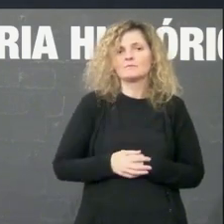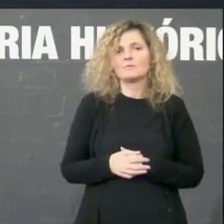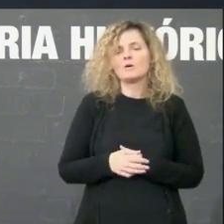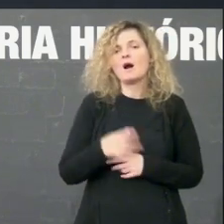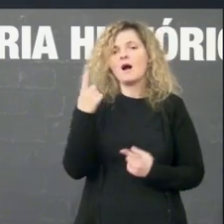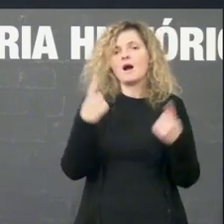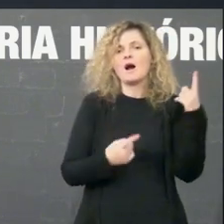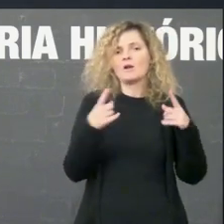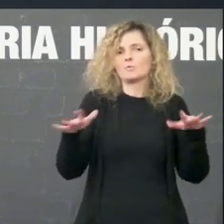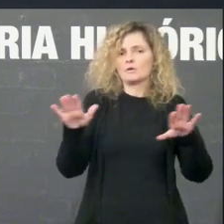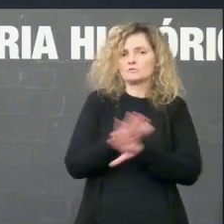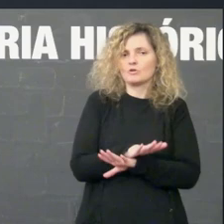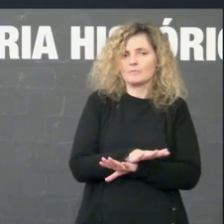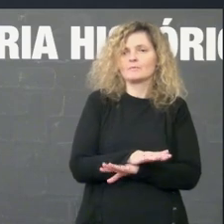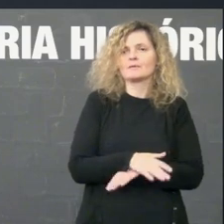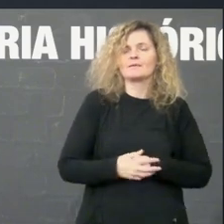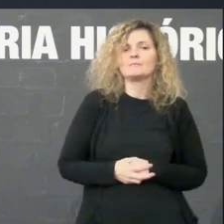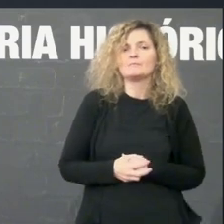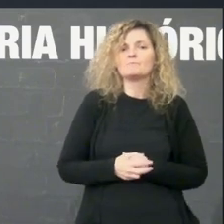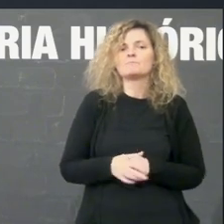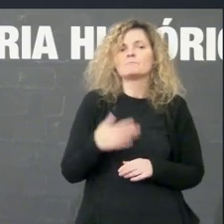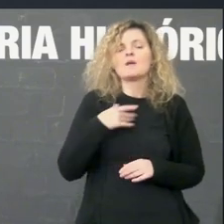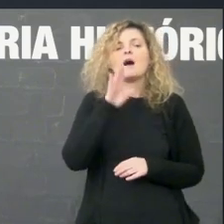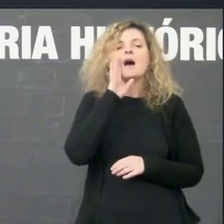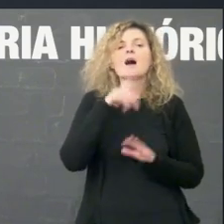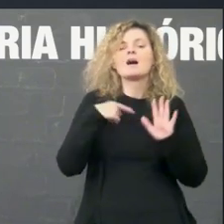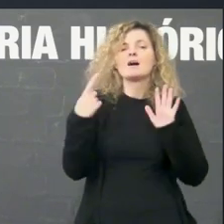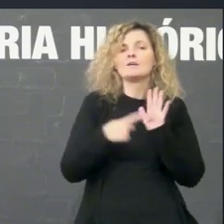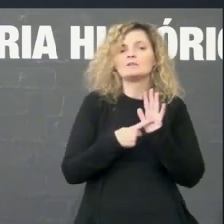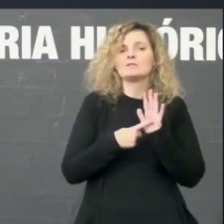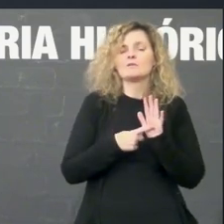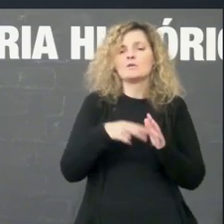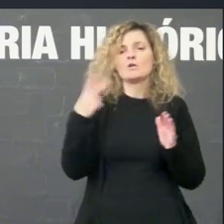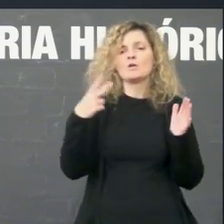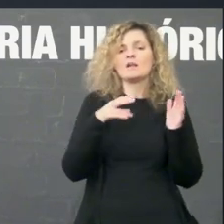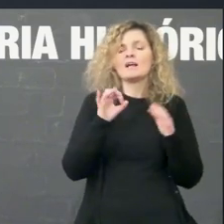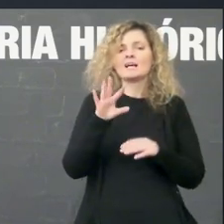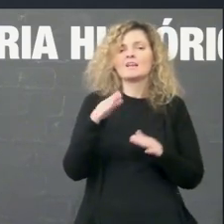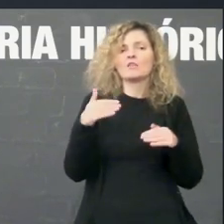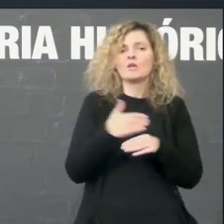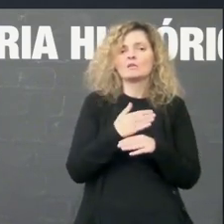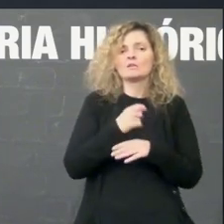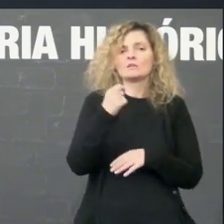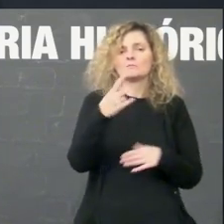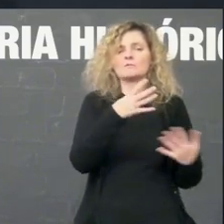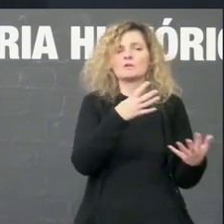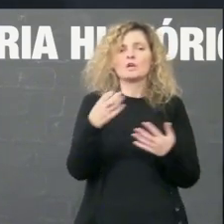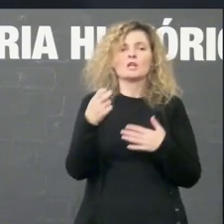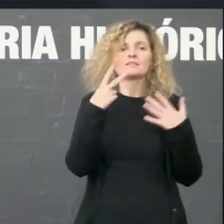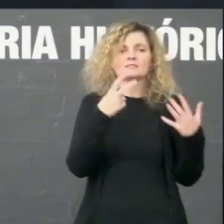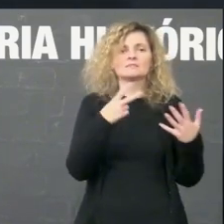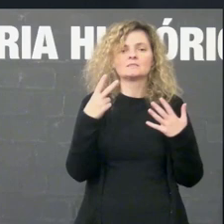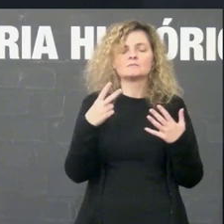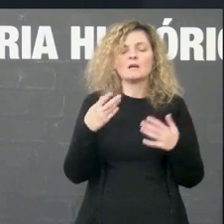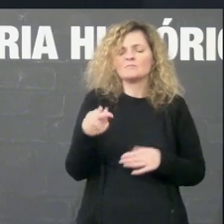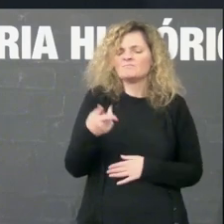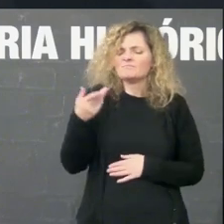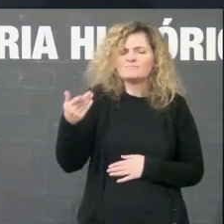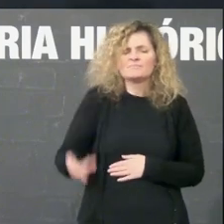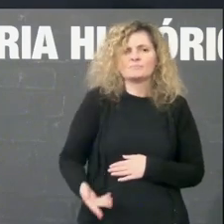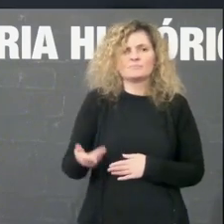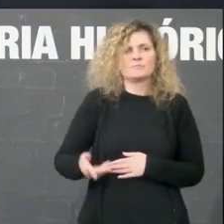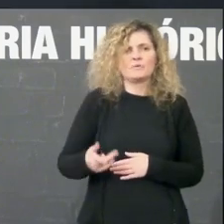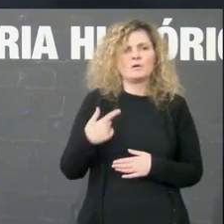con alguna sombra. Como me referí a la ley de amnistía del 15 de octubre de 1977, muy importante